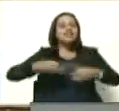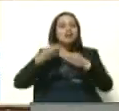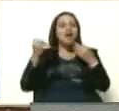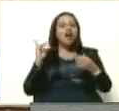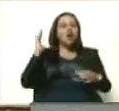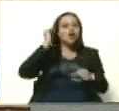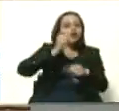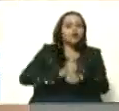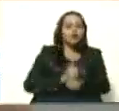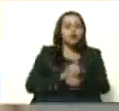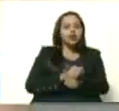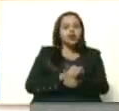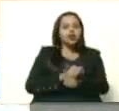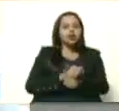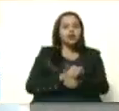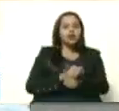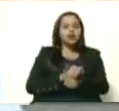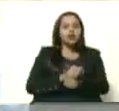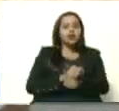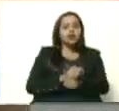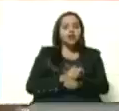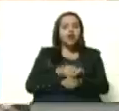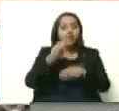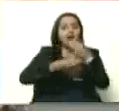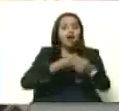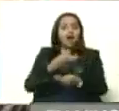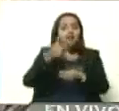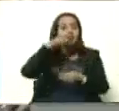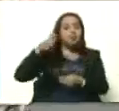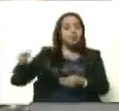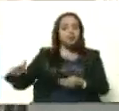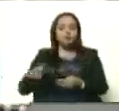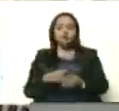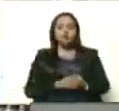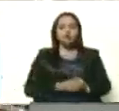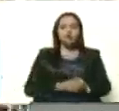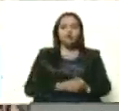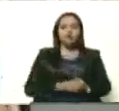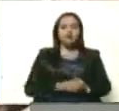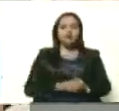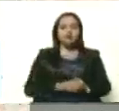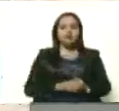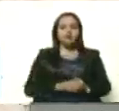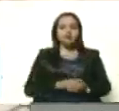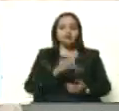ha creído en los poderes creadores del pueblo, como lo llamó Aquiles Nazoa.